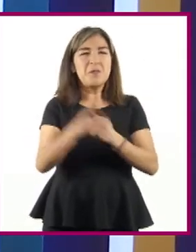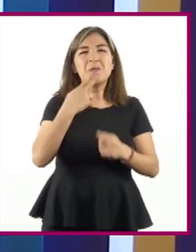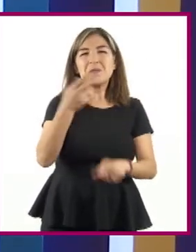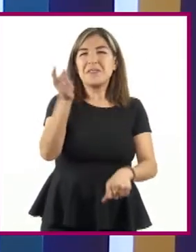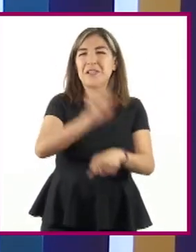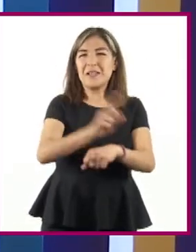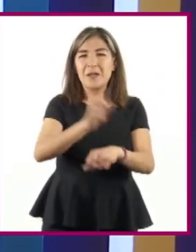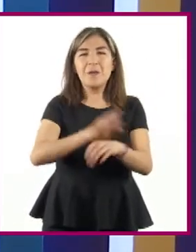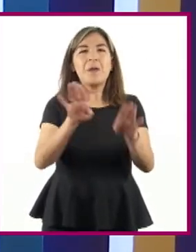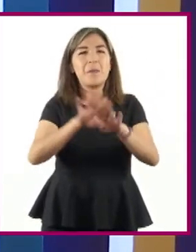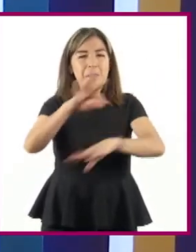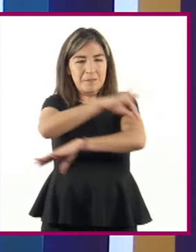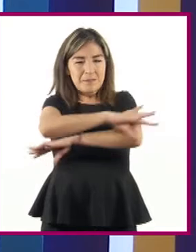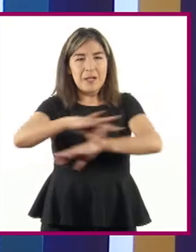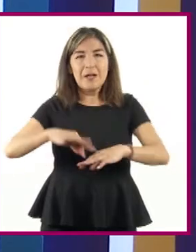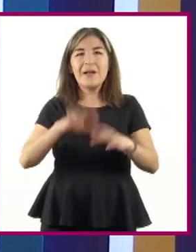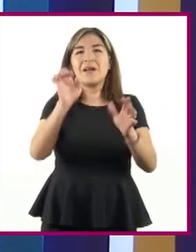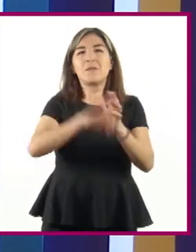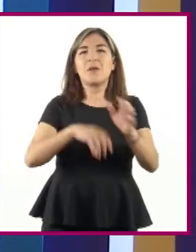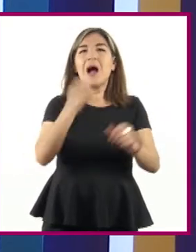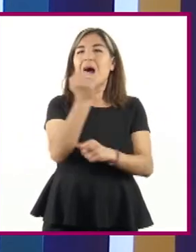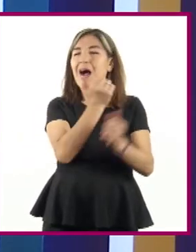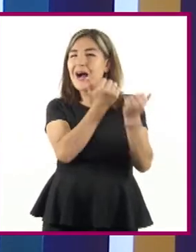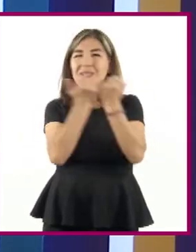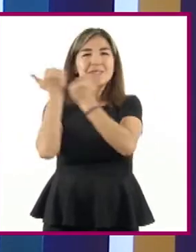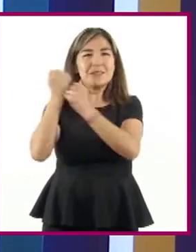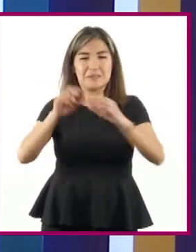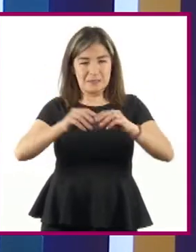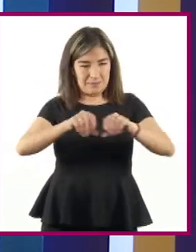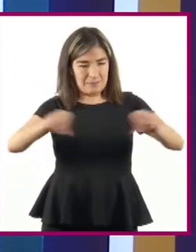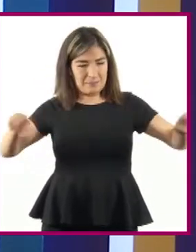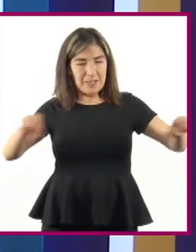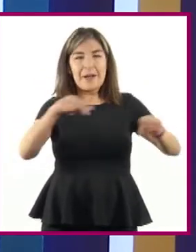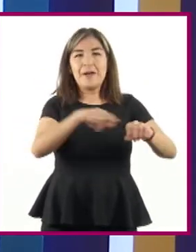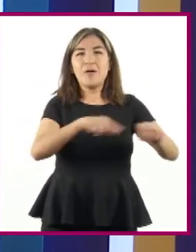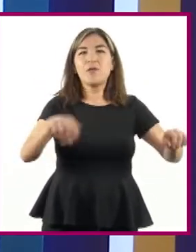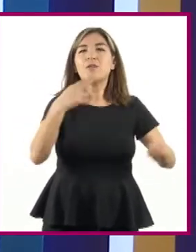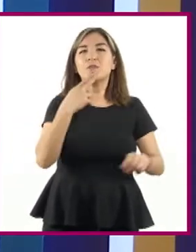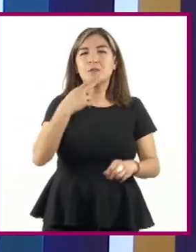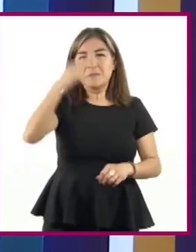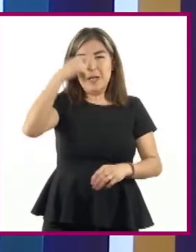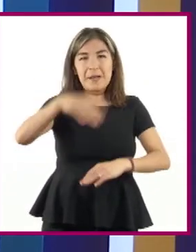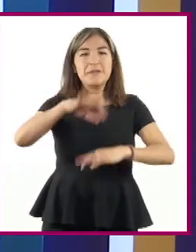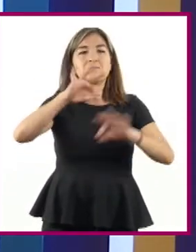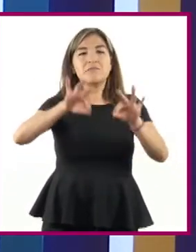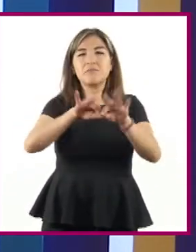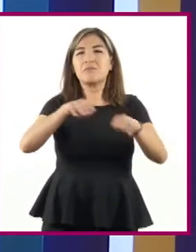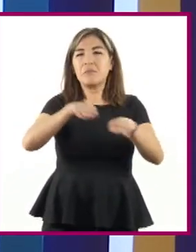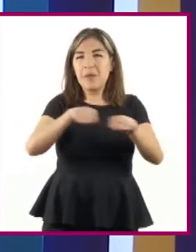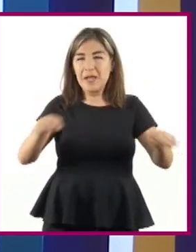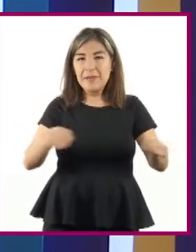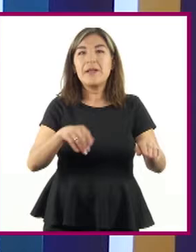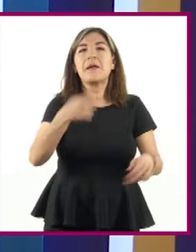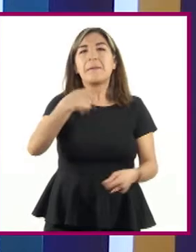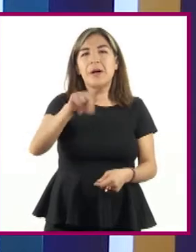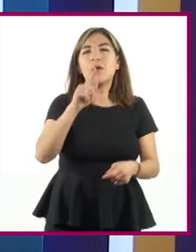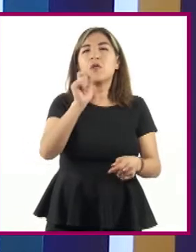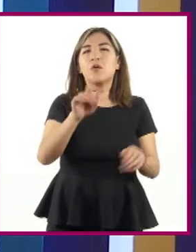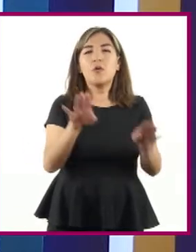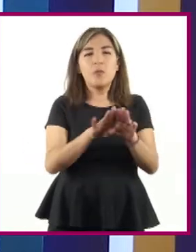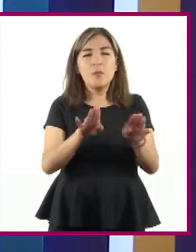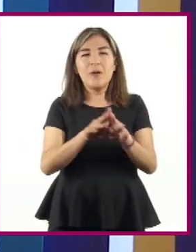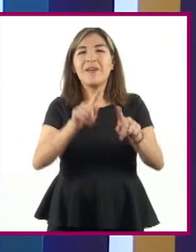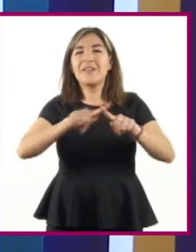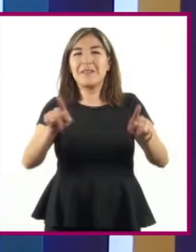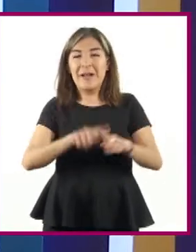cotidiano, por ejemplo, las varas de caña. Utilizaban dichos implementos para tomar mediciones, aunque por la diferencia en los tamaños